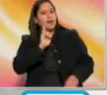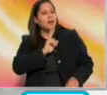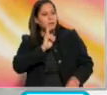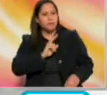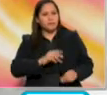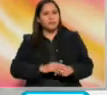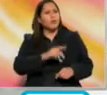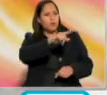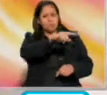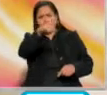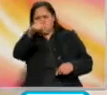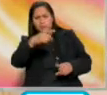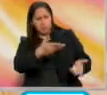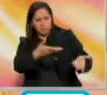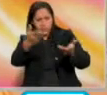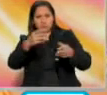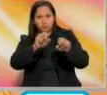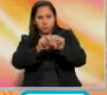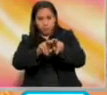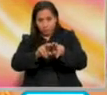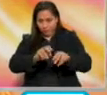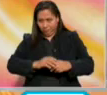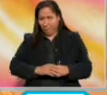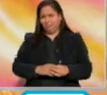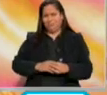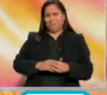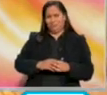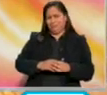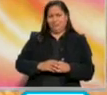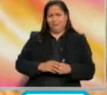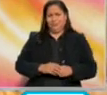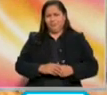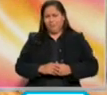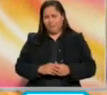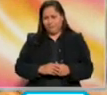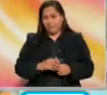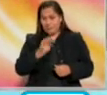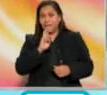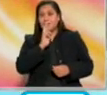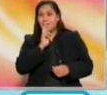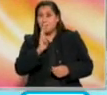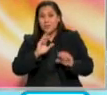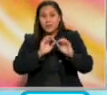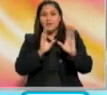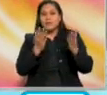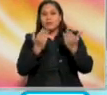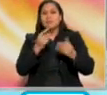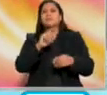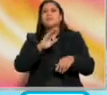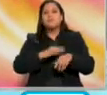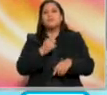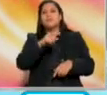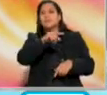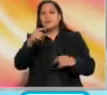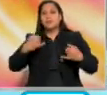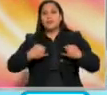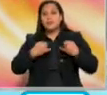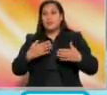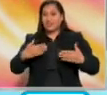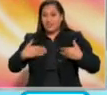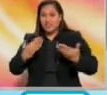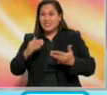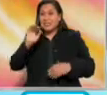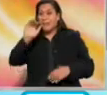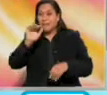ten relaciones sexuales. Todas estas son preguntas que no tienen claramente respuesta porque son temas que los chavos no se atreven a